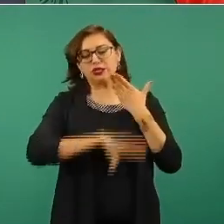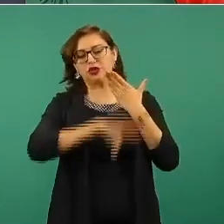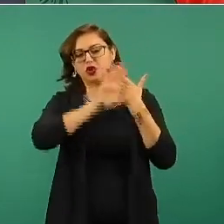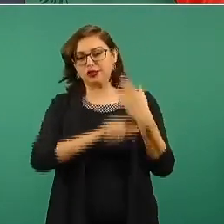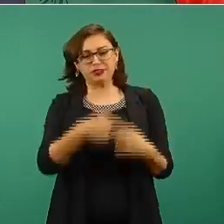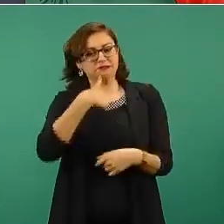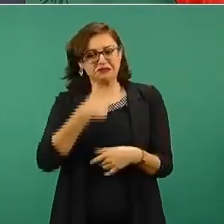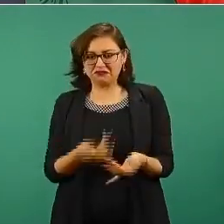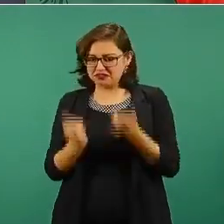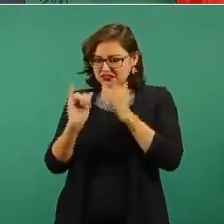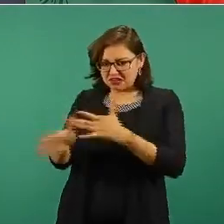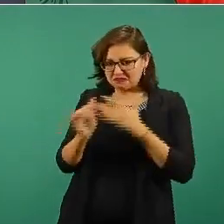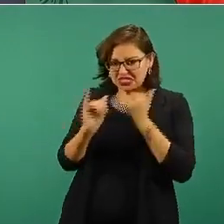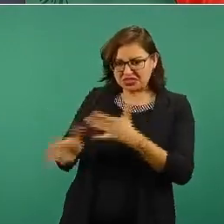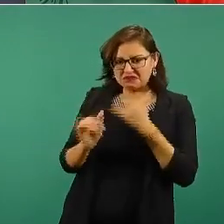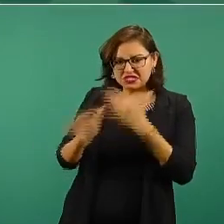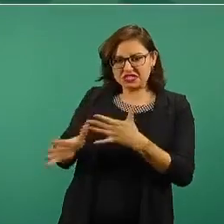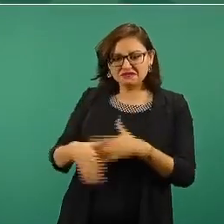todo.